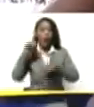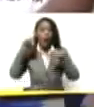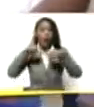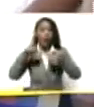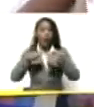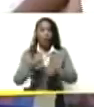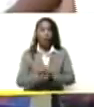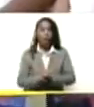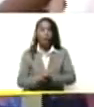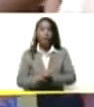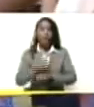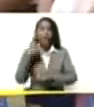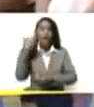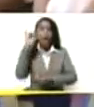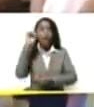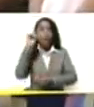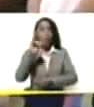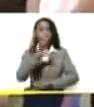difícil